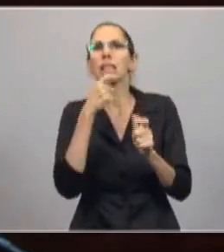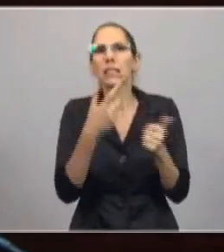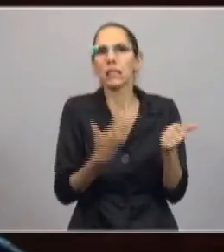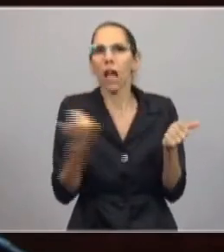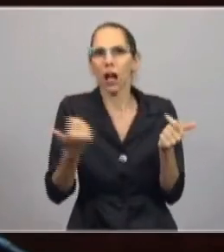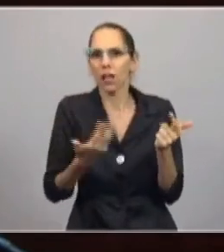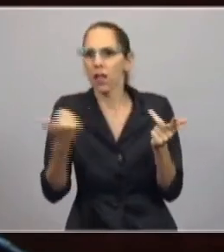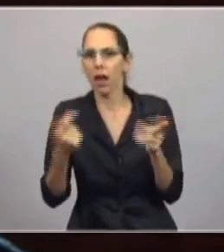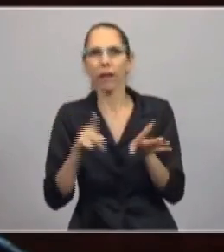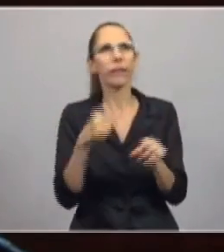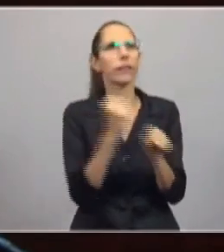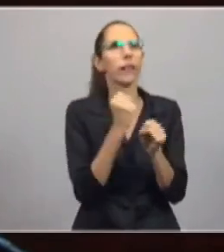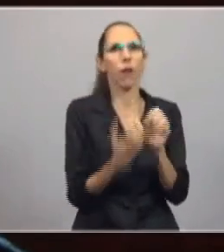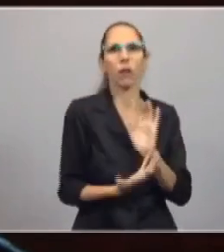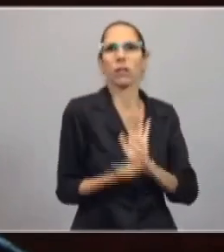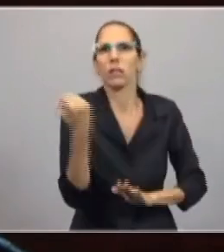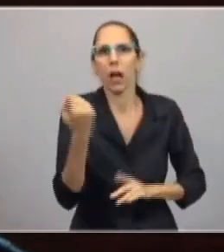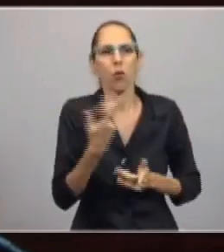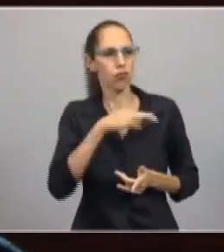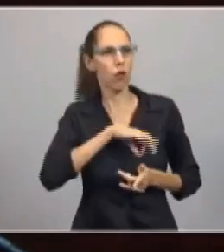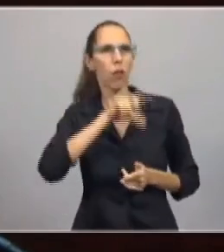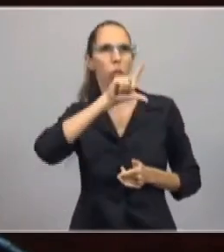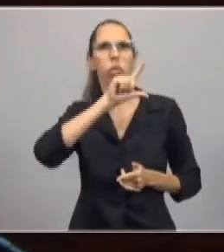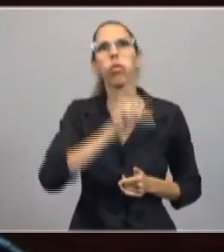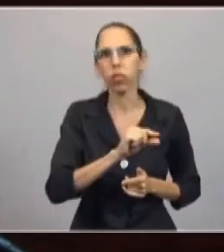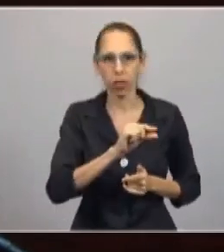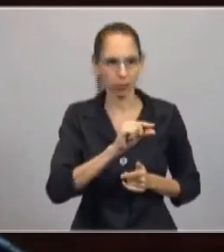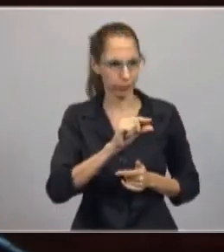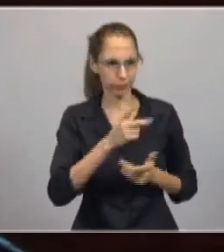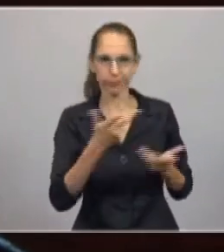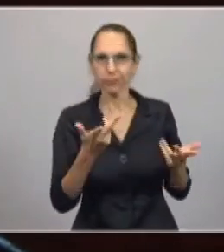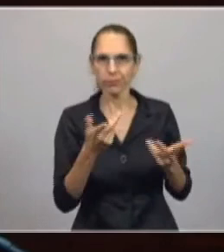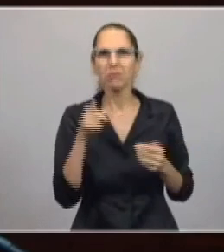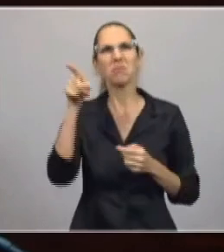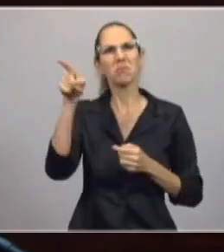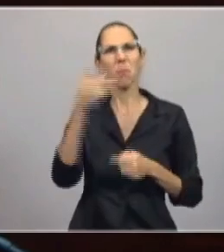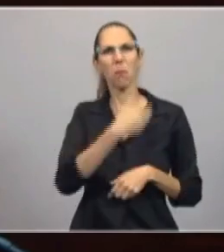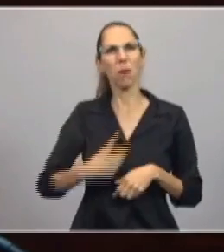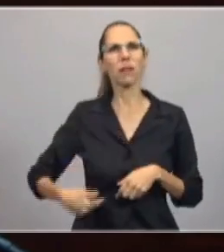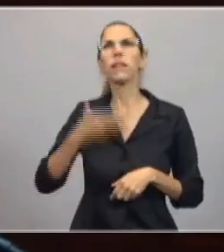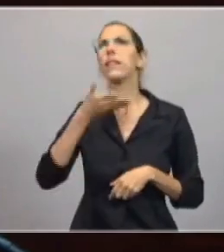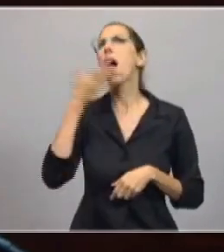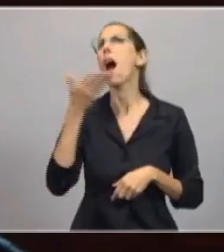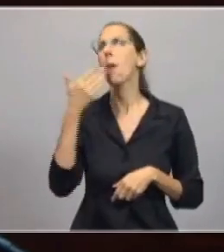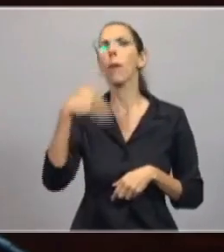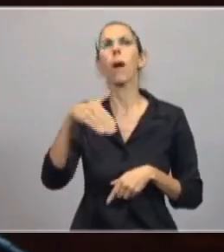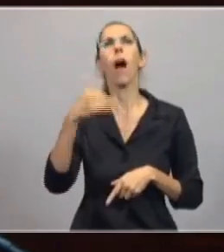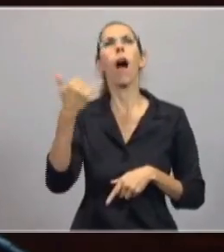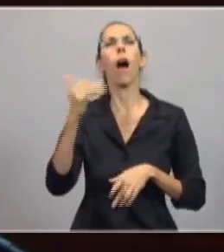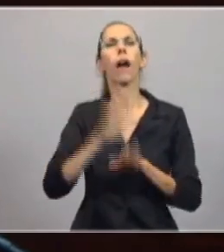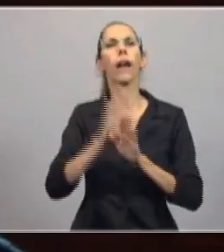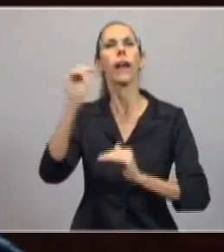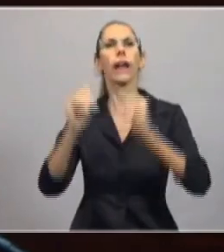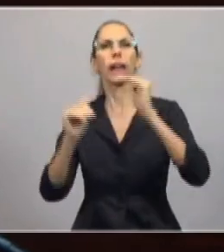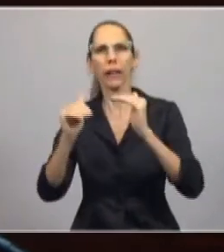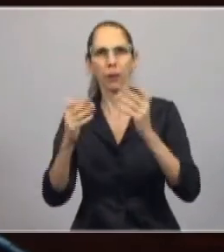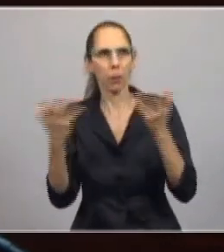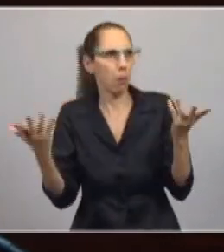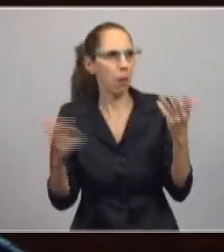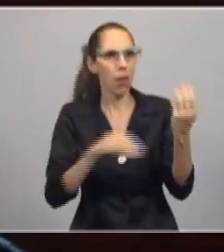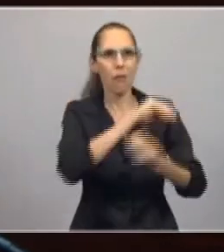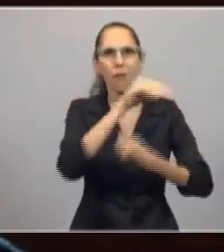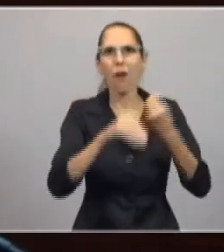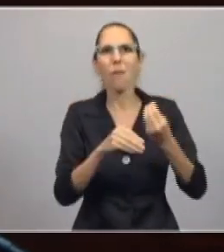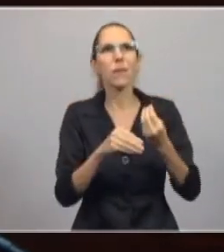el trabajo o un tercio de sus ingresos? ¿De qué equilibrio habla el presidente cuando miles de familias tienen que cambiar a los chicos